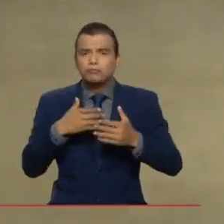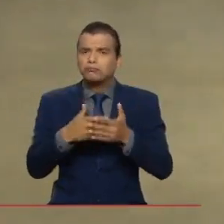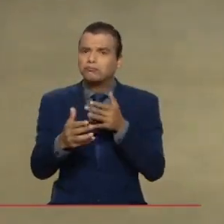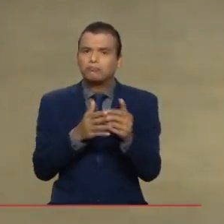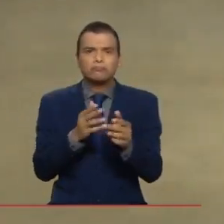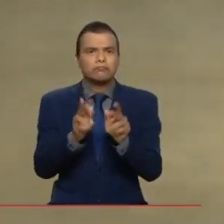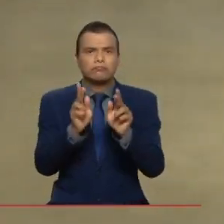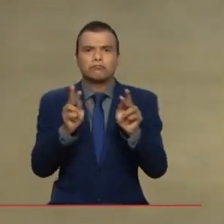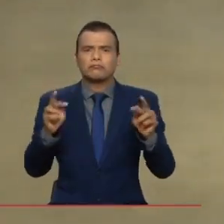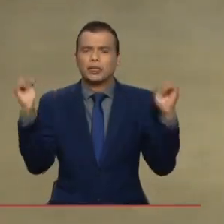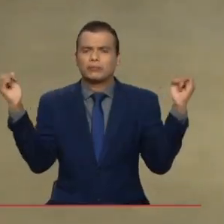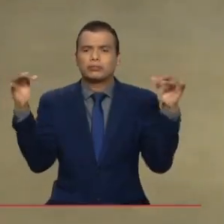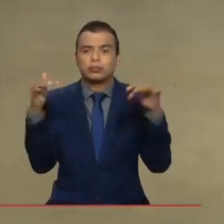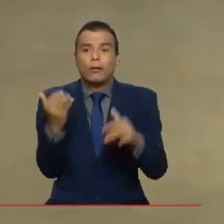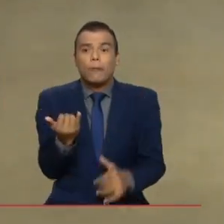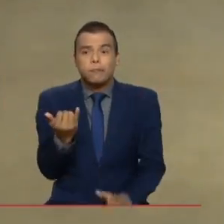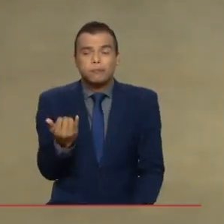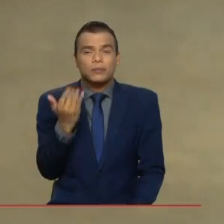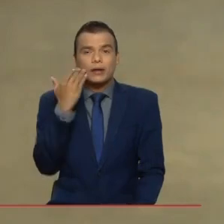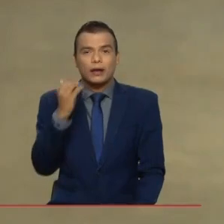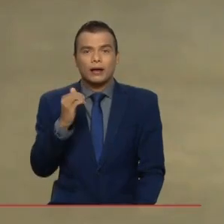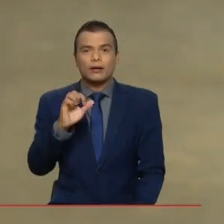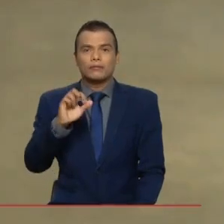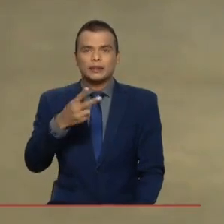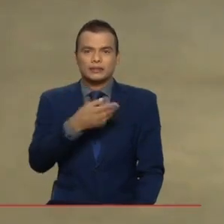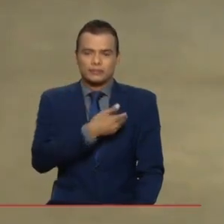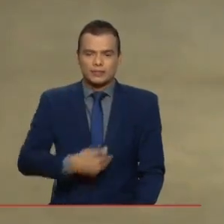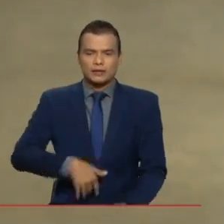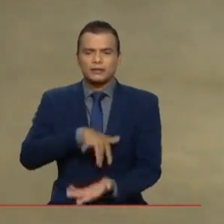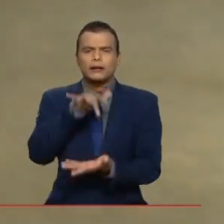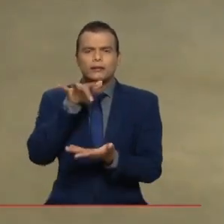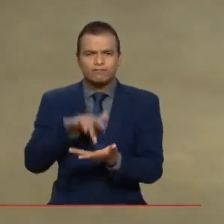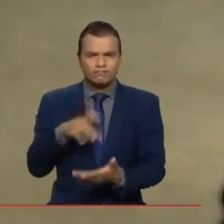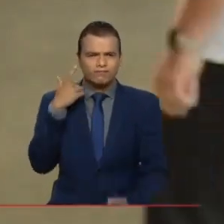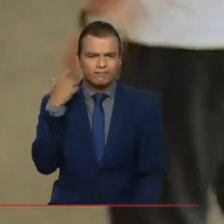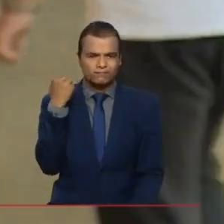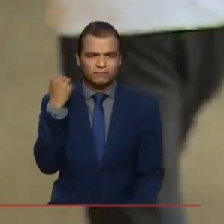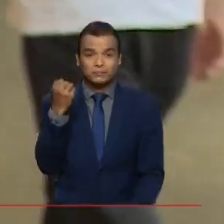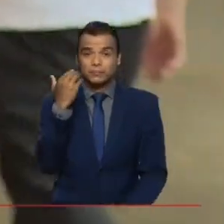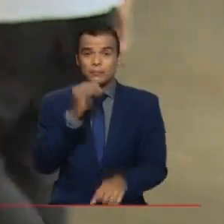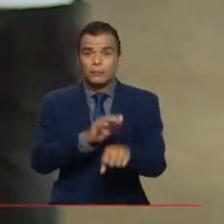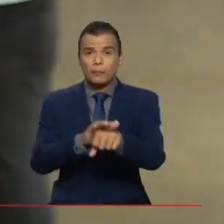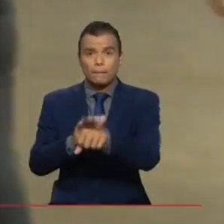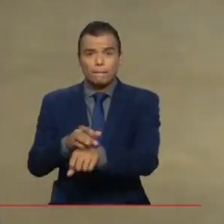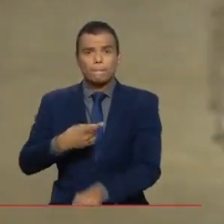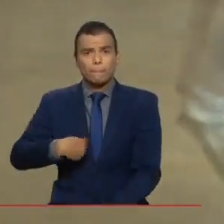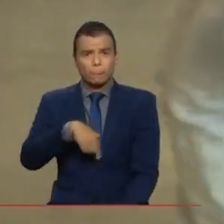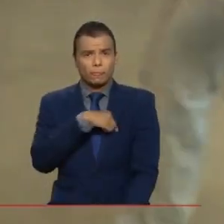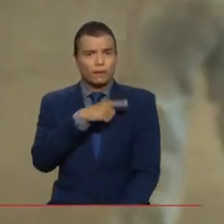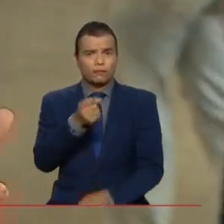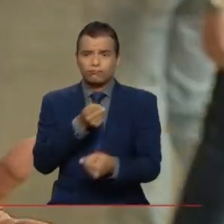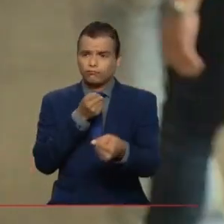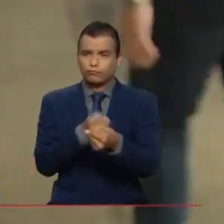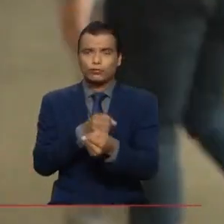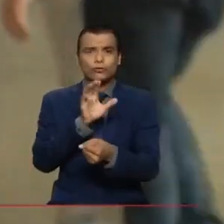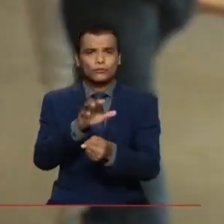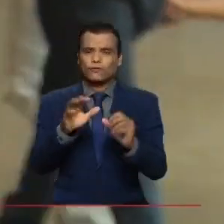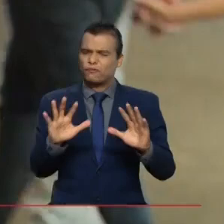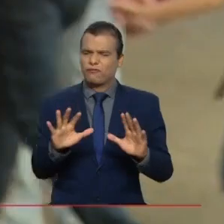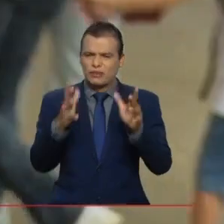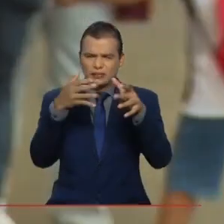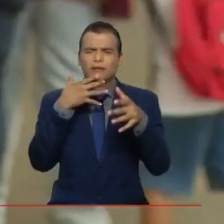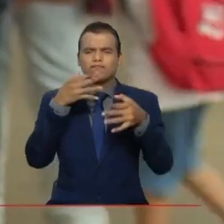la presencia de la vicepresidenta Francia Márquez. Ella ratificó el apoyo del Gobierno Nacional para el fortalecimiento de